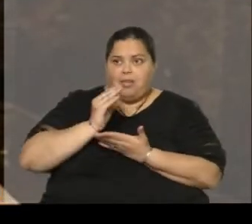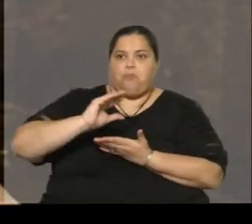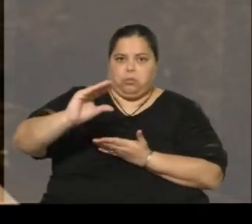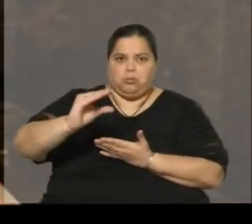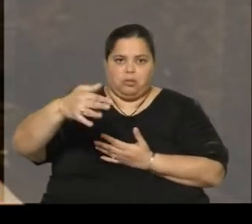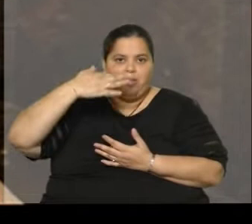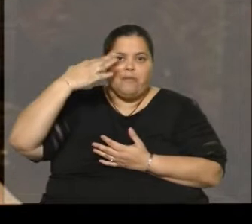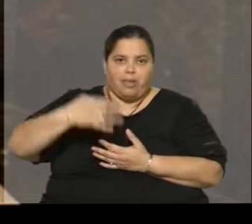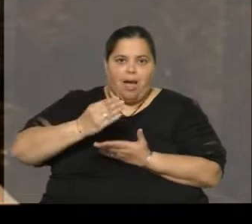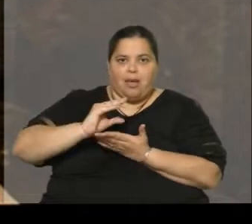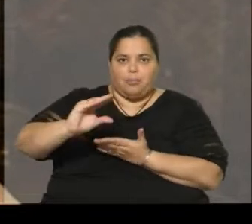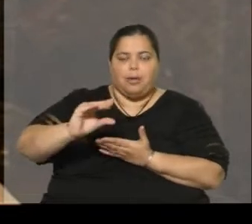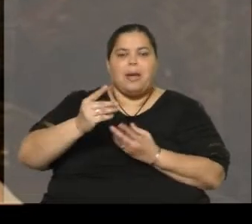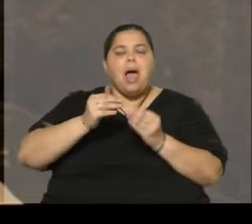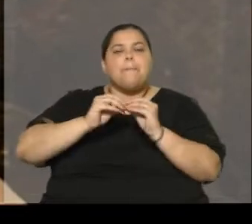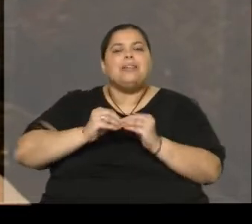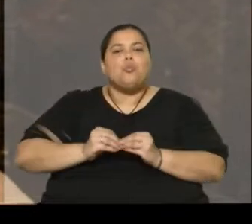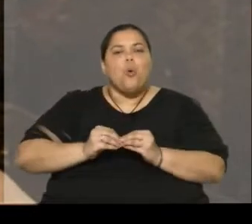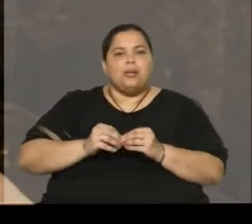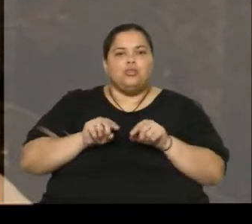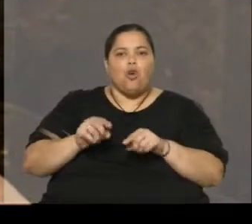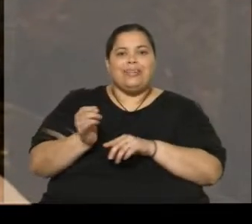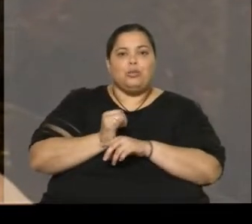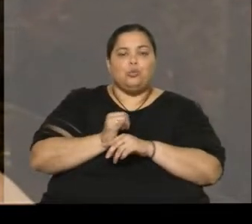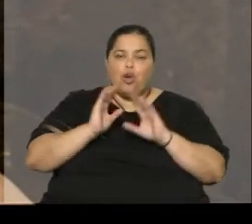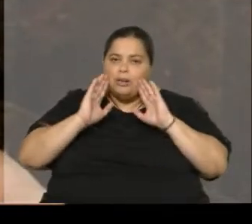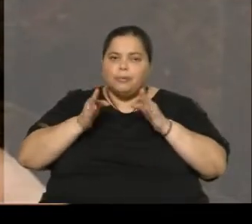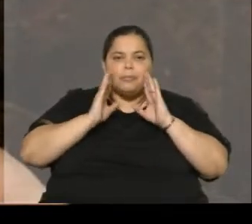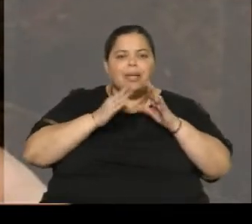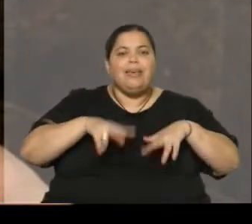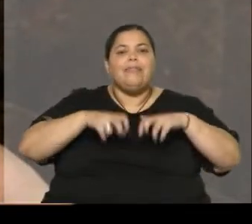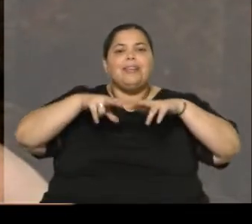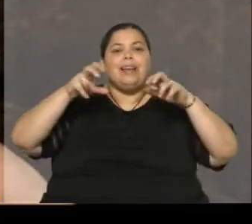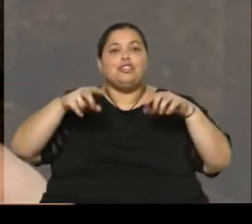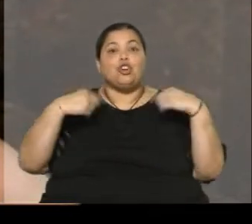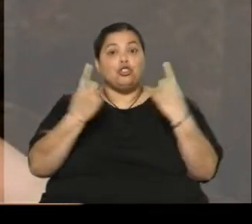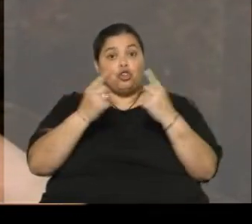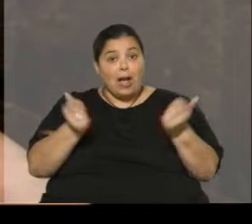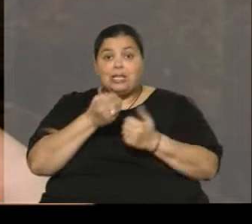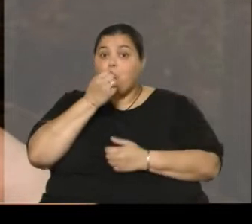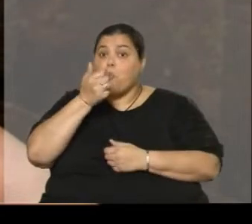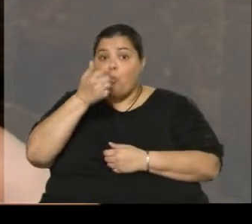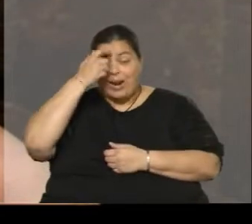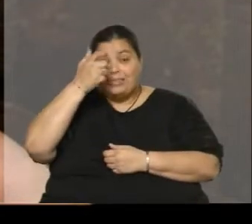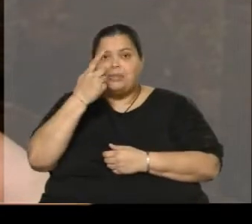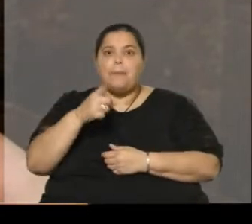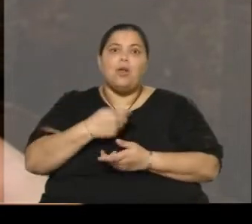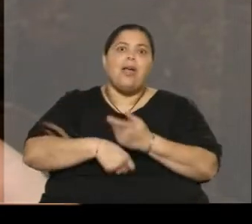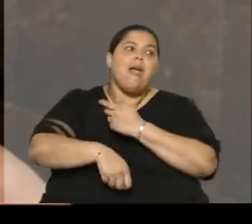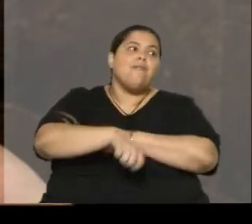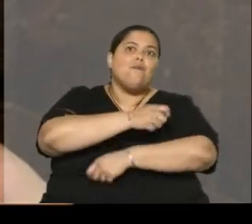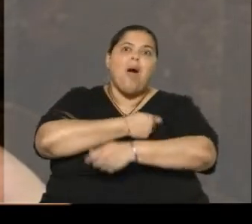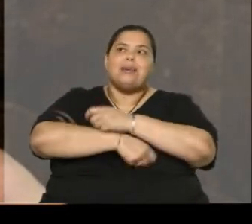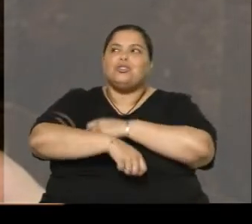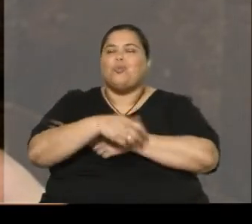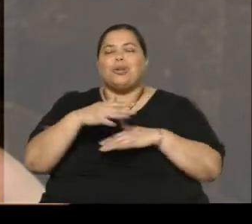sustancialmente el presupuesto de las instituciones dedicadas a la investigación. Hacemos muy buena ciencia, pero con un esfuerzo muy grande